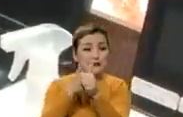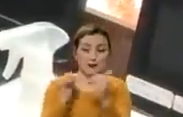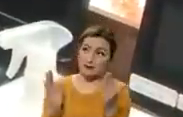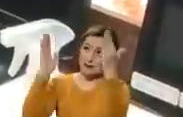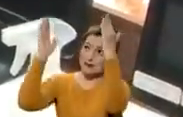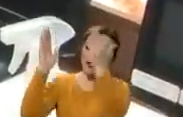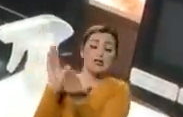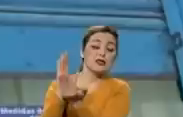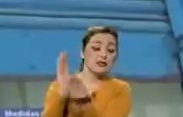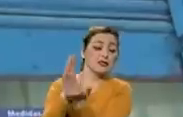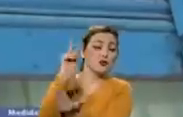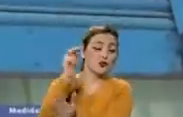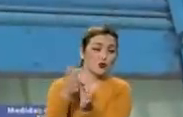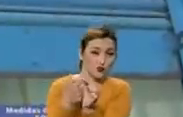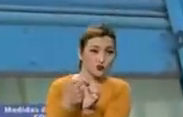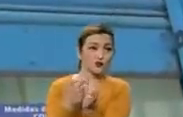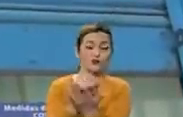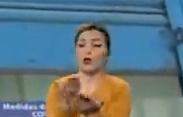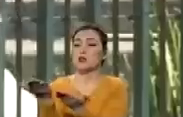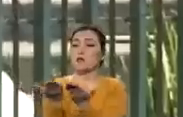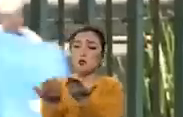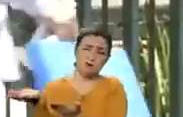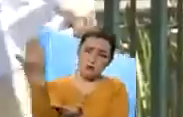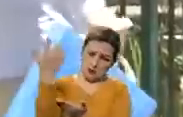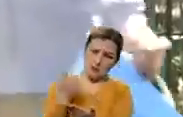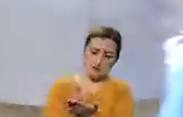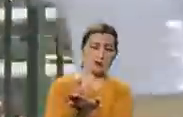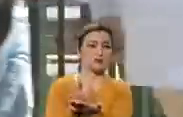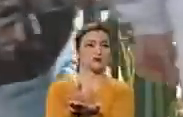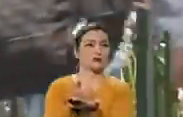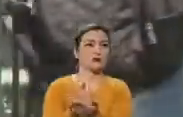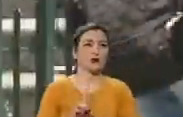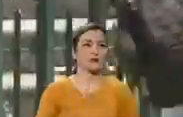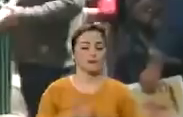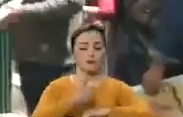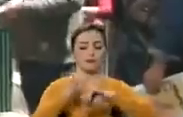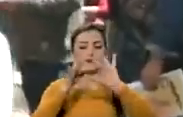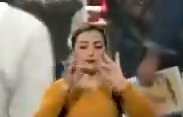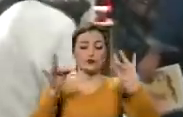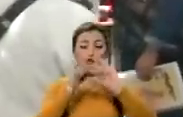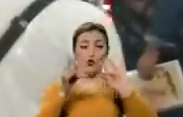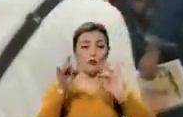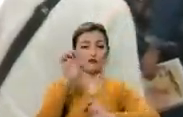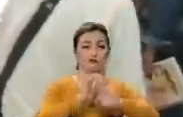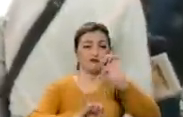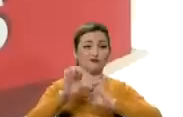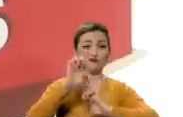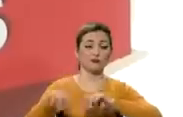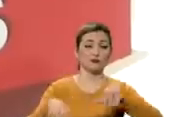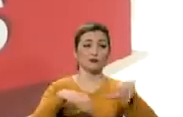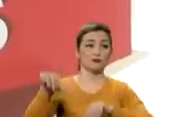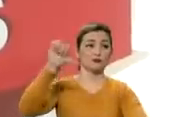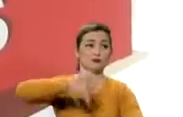alrededores de la caja del seguro en el norte de Quito y ofrecen sus servicios pese a los letreros de las autoridades que la califican como una